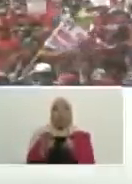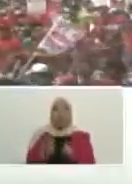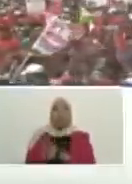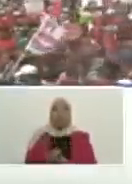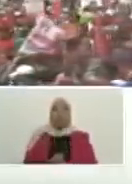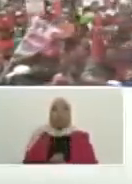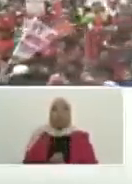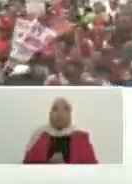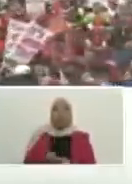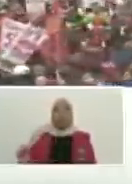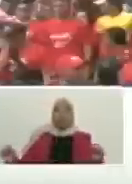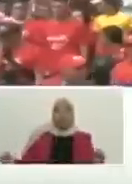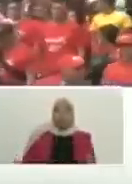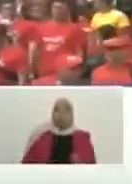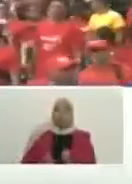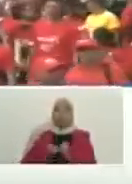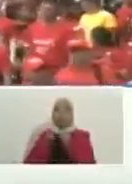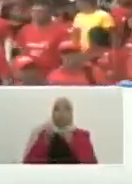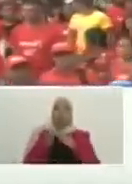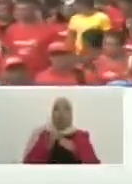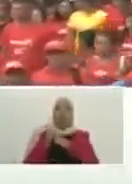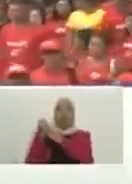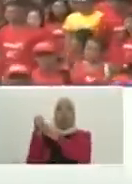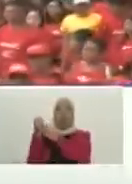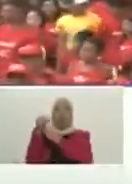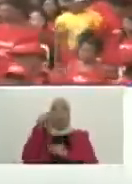con su heroicidad.